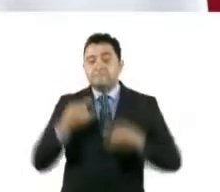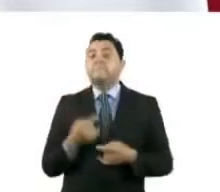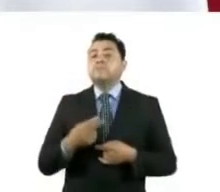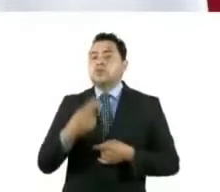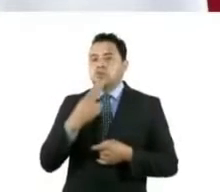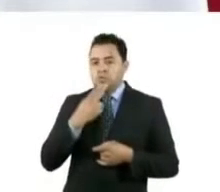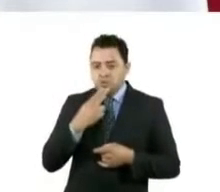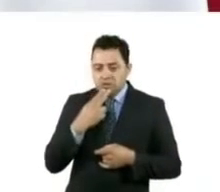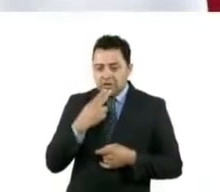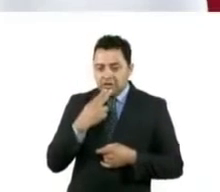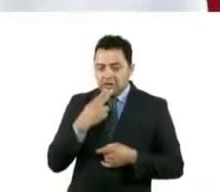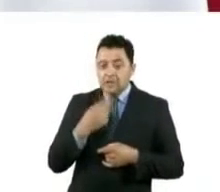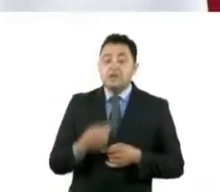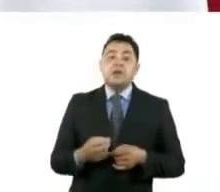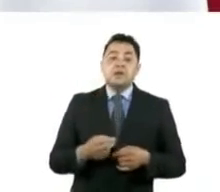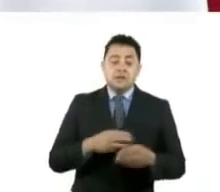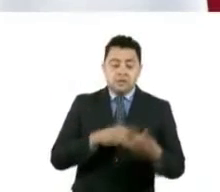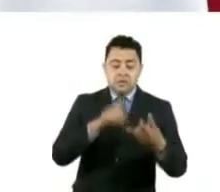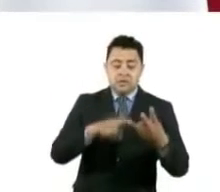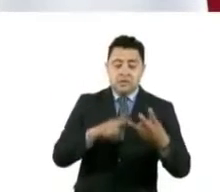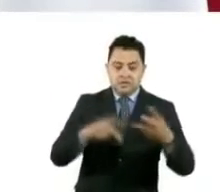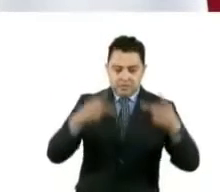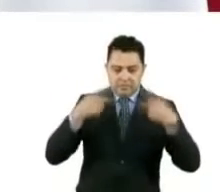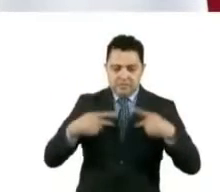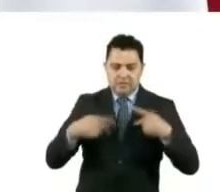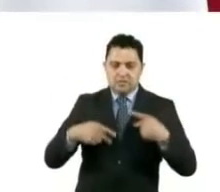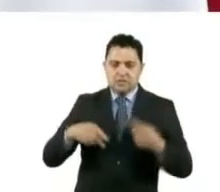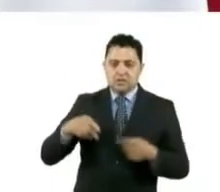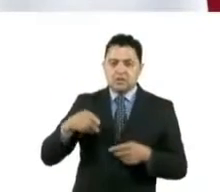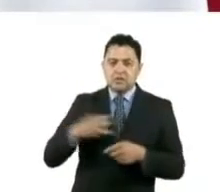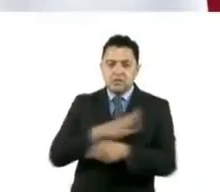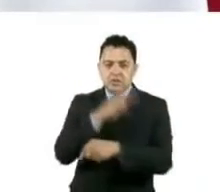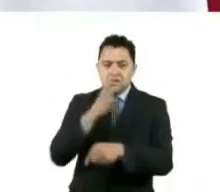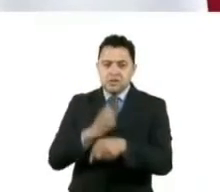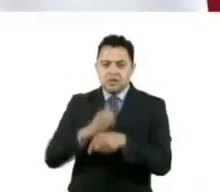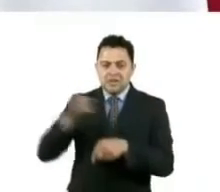uso en personas adultas mayores con enfermedades